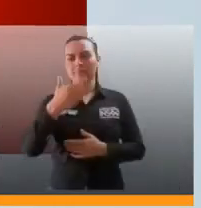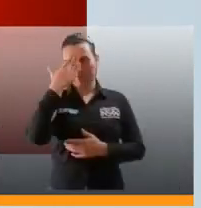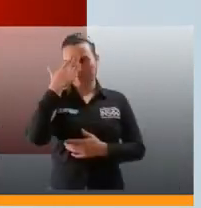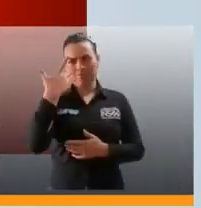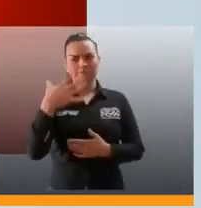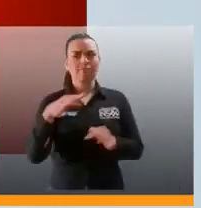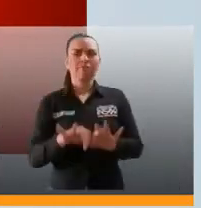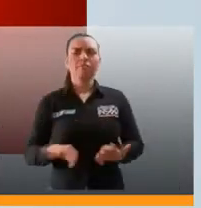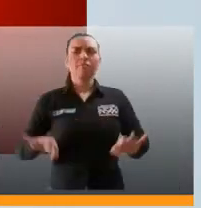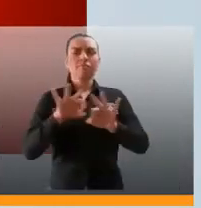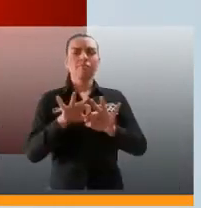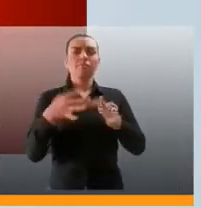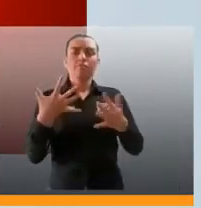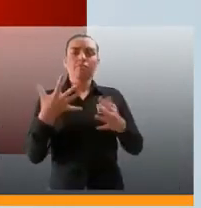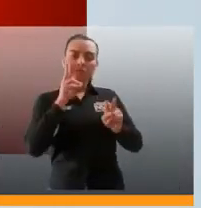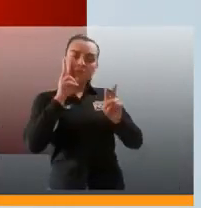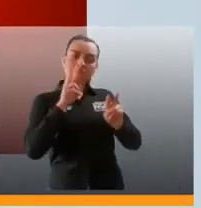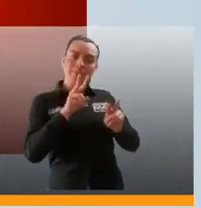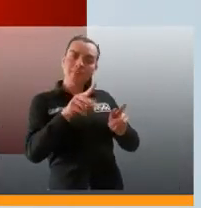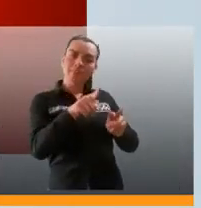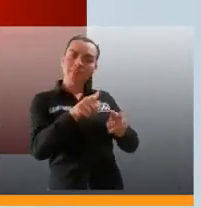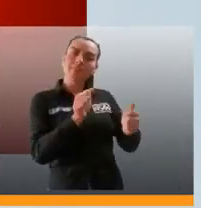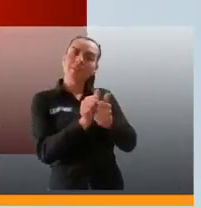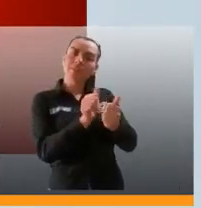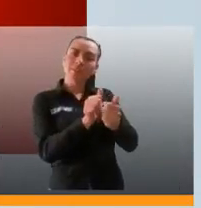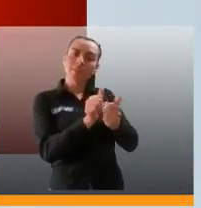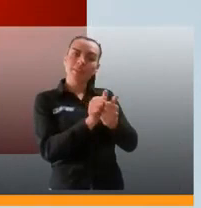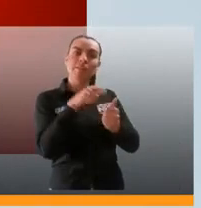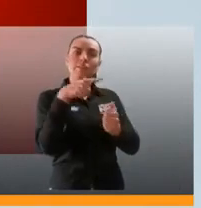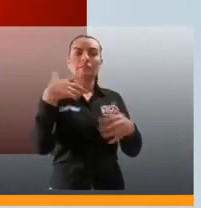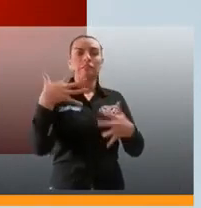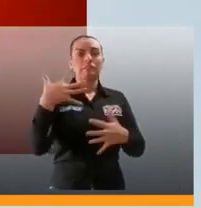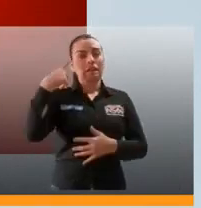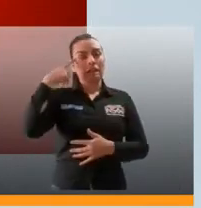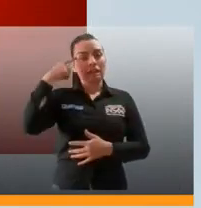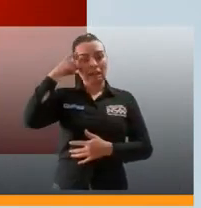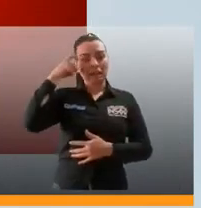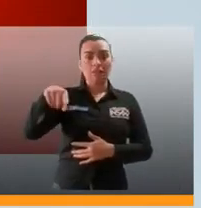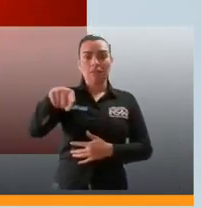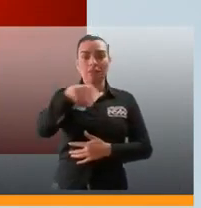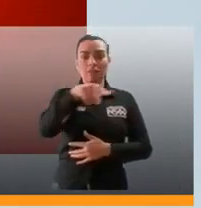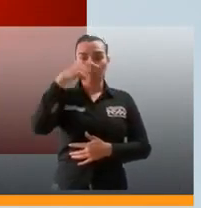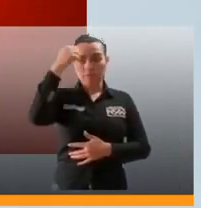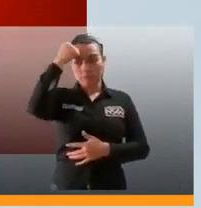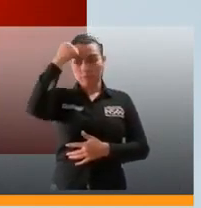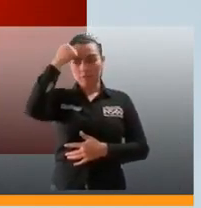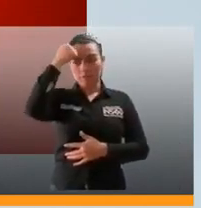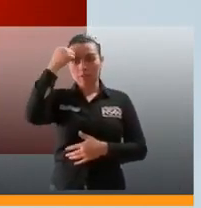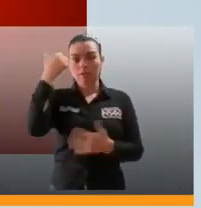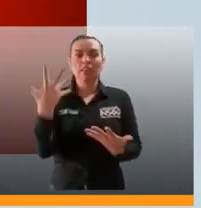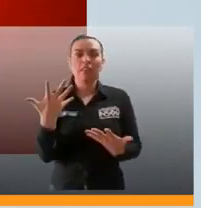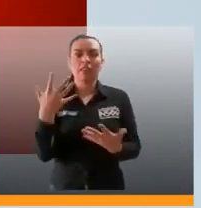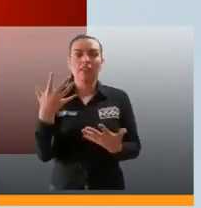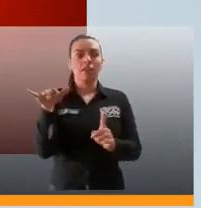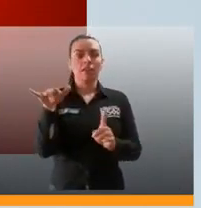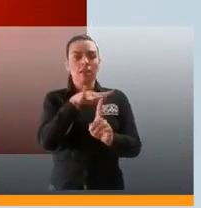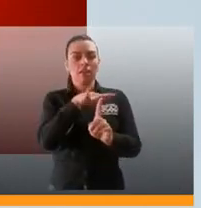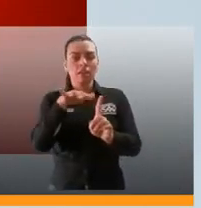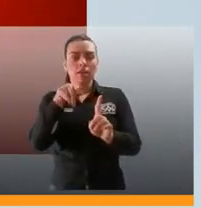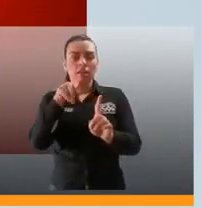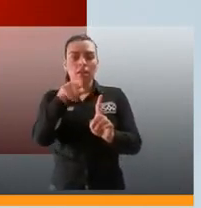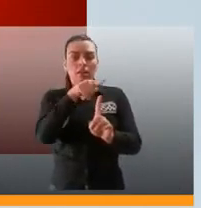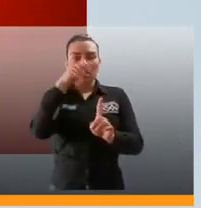acompañamiento y el gran reto que tienen los profesores de motivar y cautivar a los estudiantes. Acá quisiera invitar a